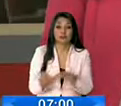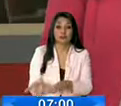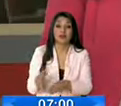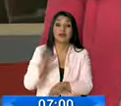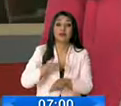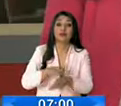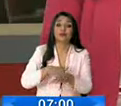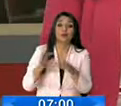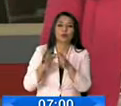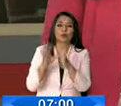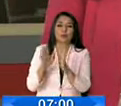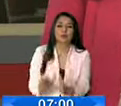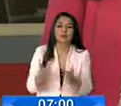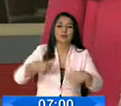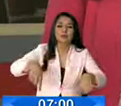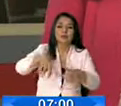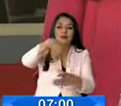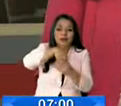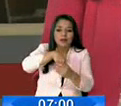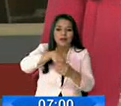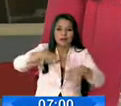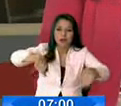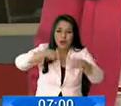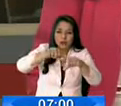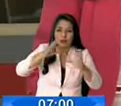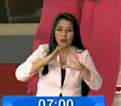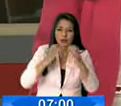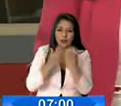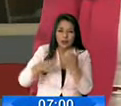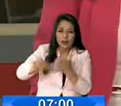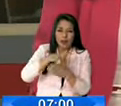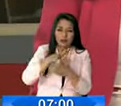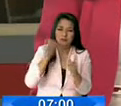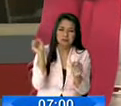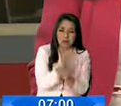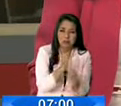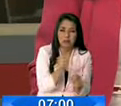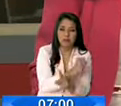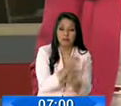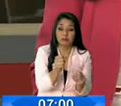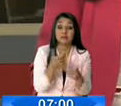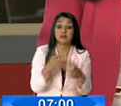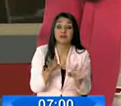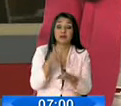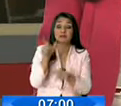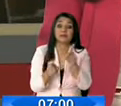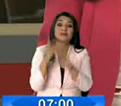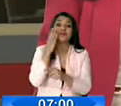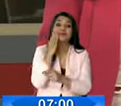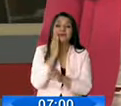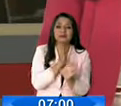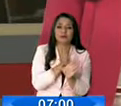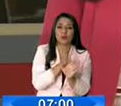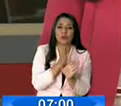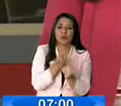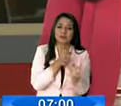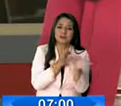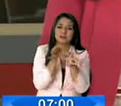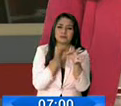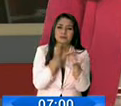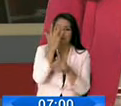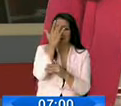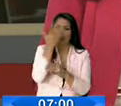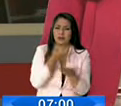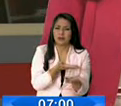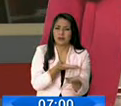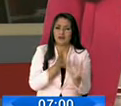supuesta agresión que habría ocurrido dentro de su aula de clases, educadores y psicólogos analizan esta problemática y nos explican el por qué